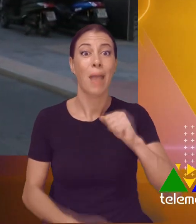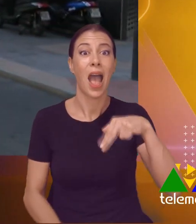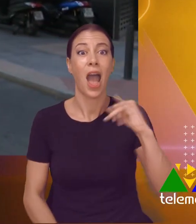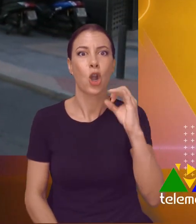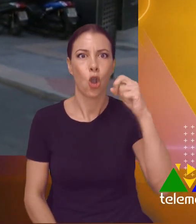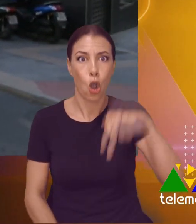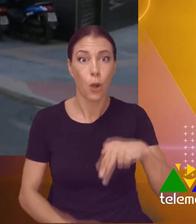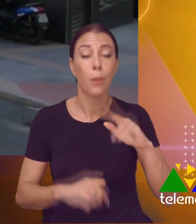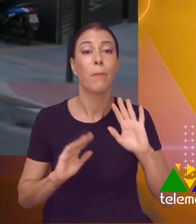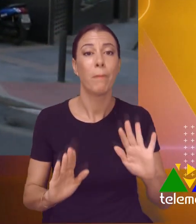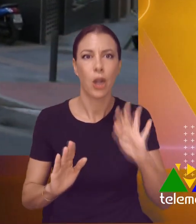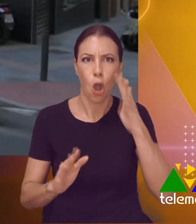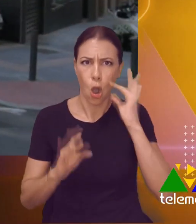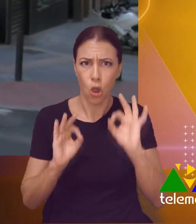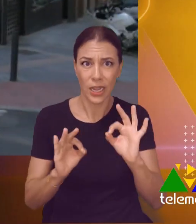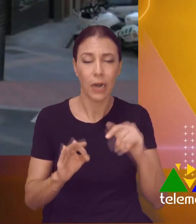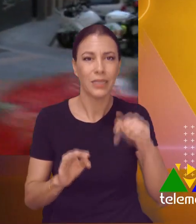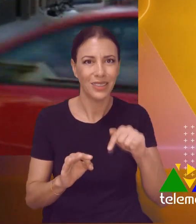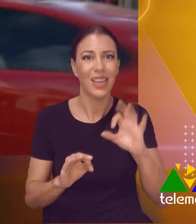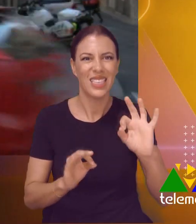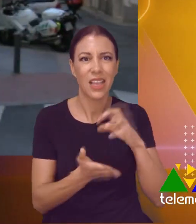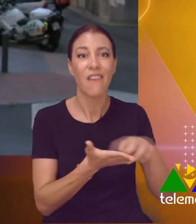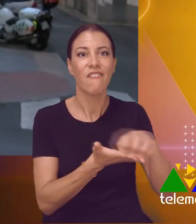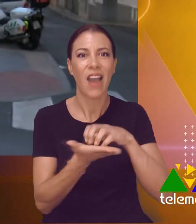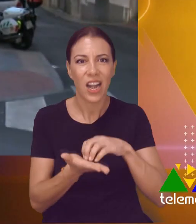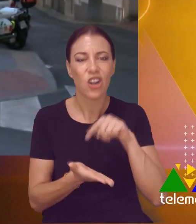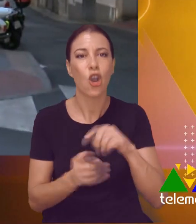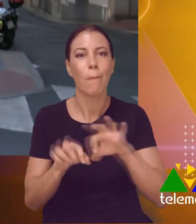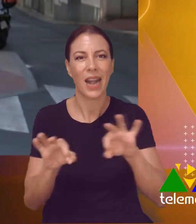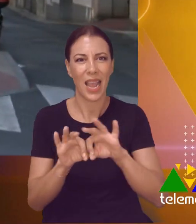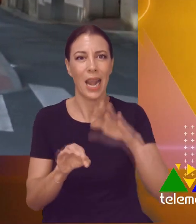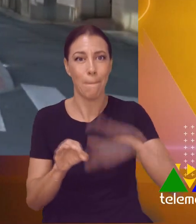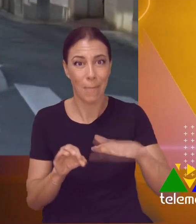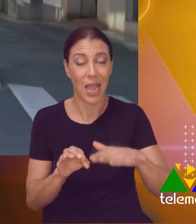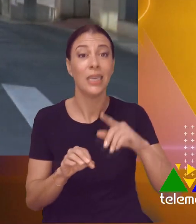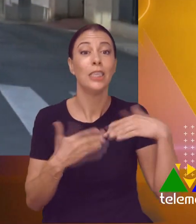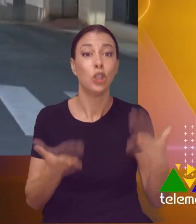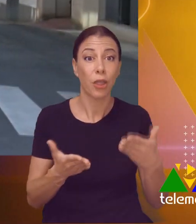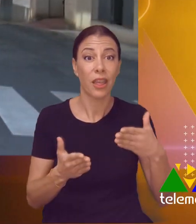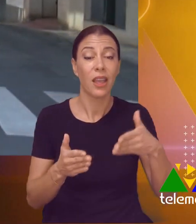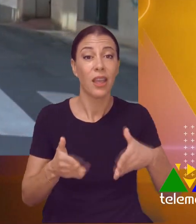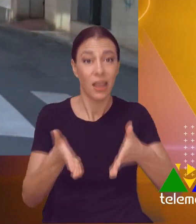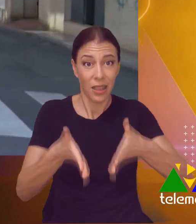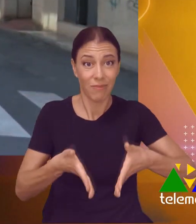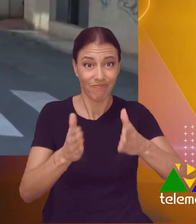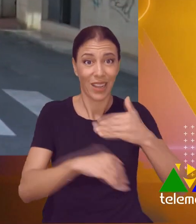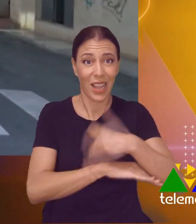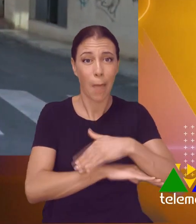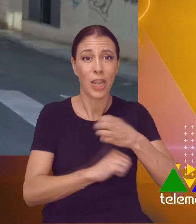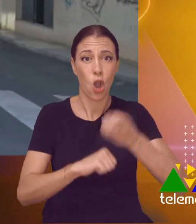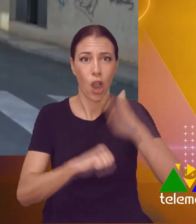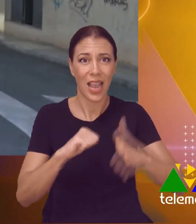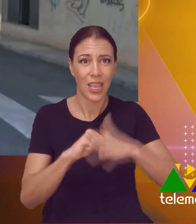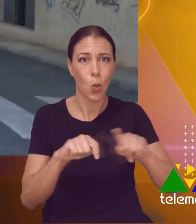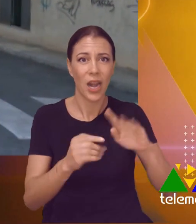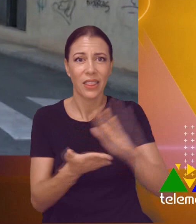de barrio de la Esparraguera Baja, y el Camino de las Cañas partía el barrio en dos. Es una ladera, se ve claramente cómo